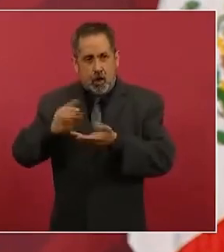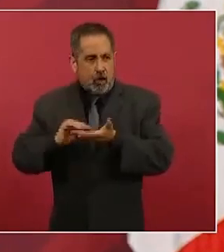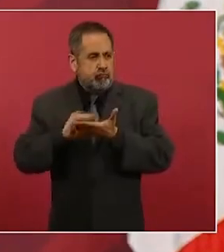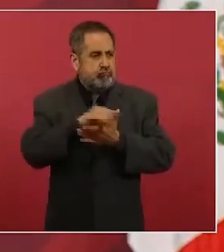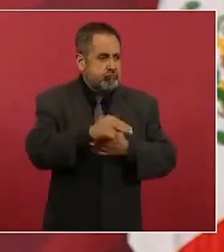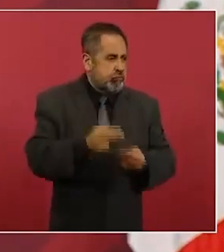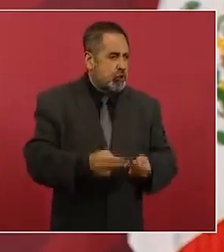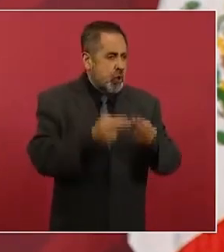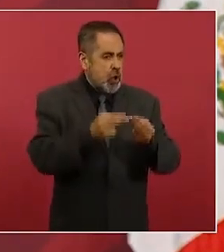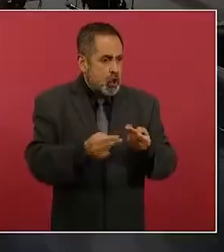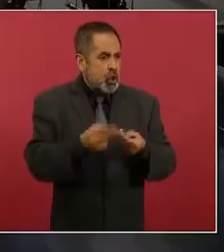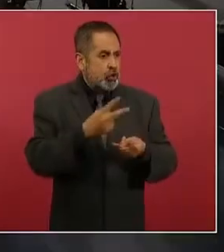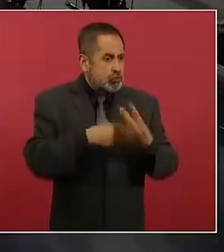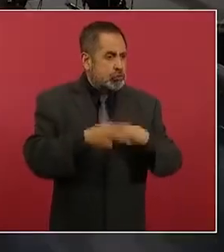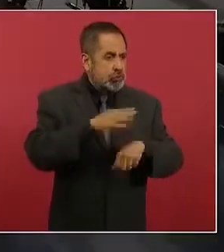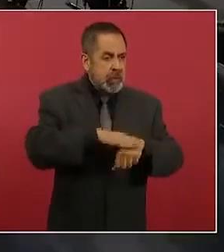nunca,